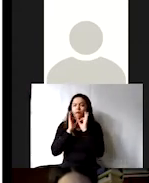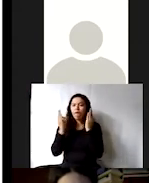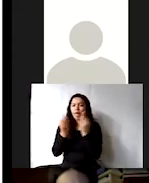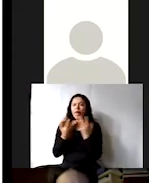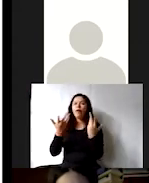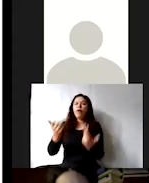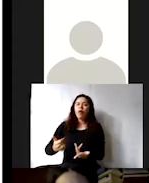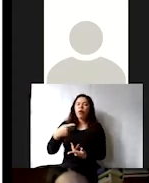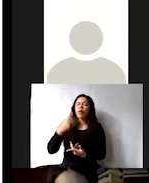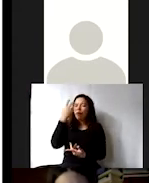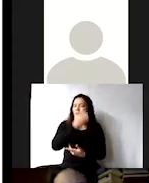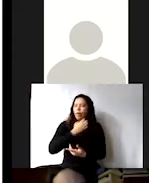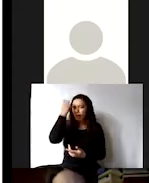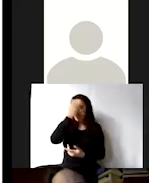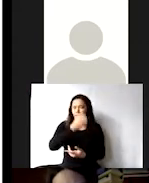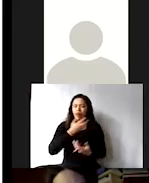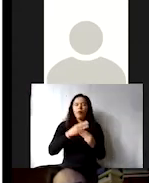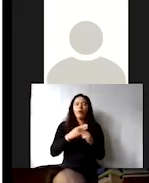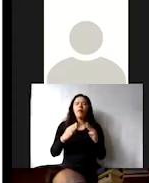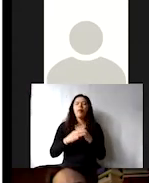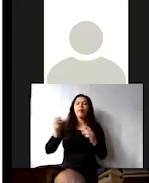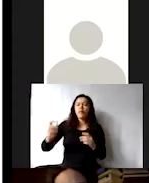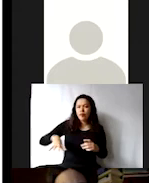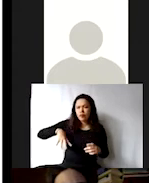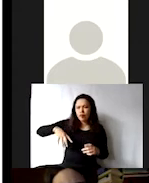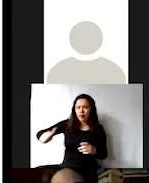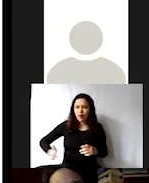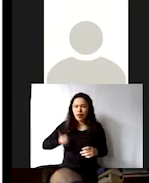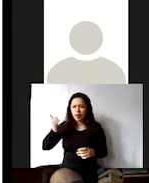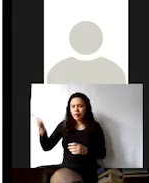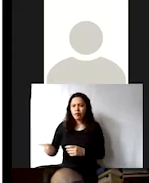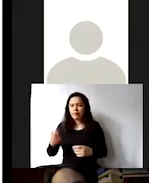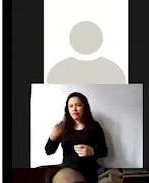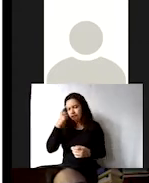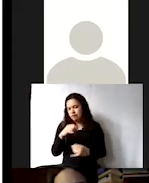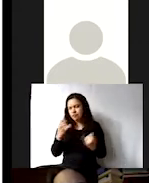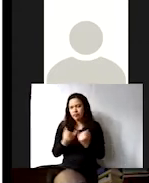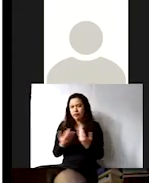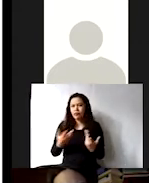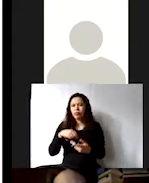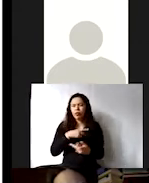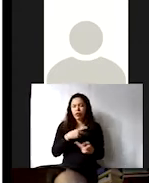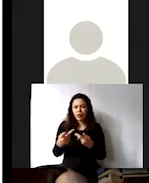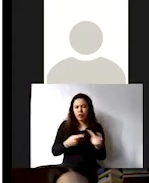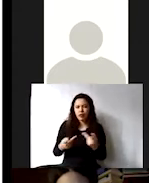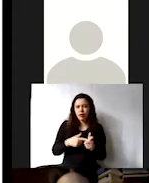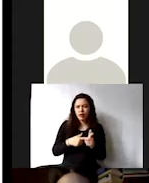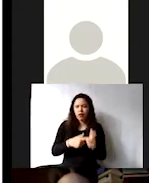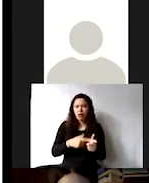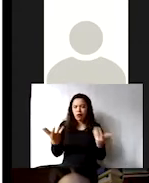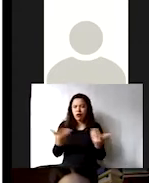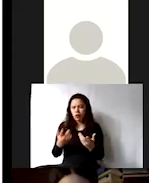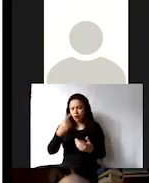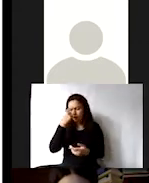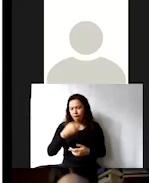las herramientas de esa manera. Es así como planeamos hacer un seguimiento de